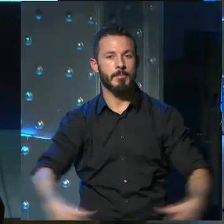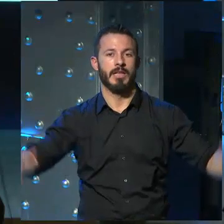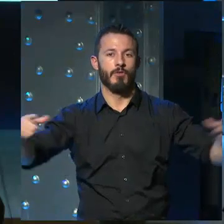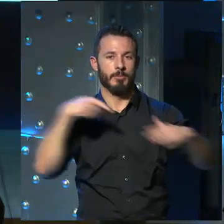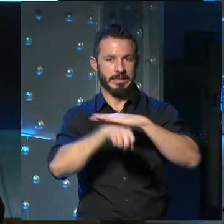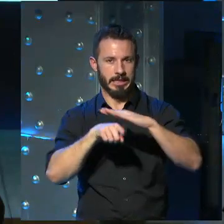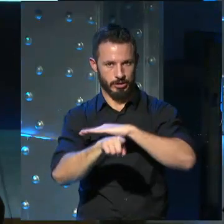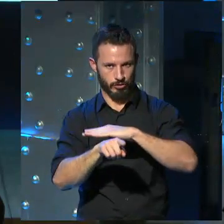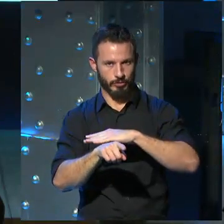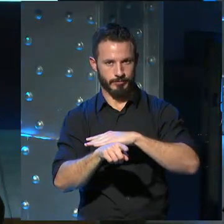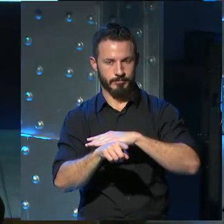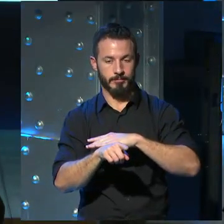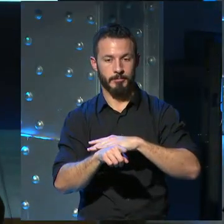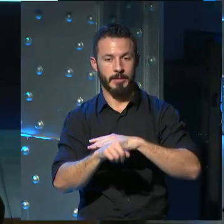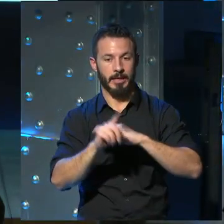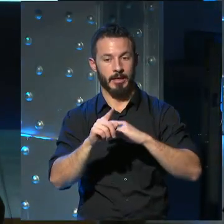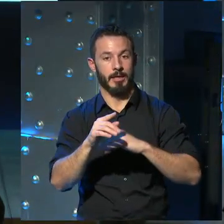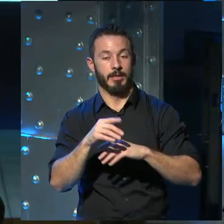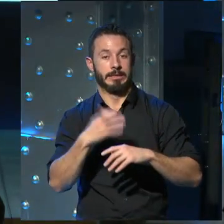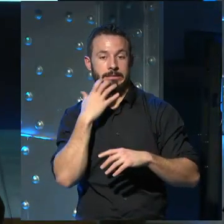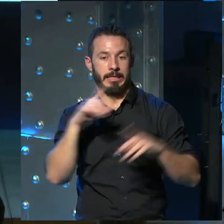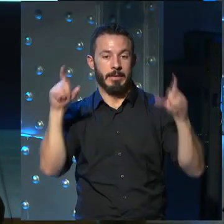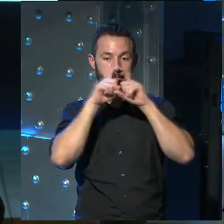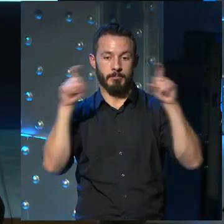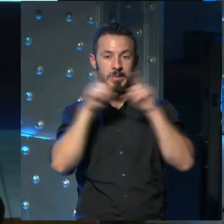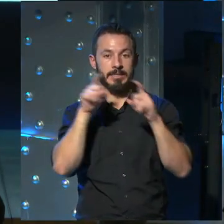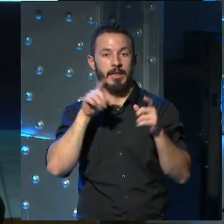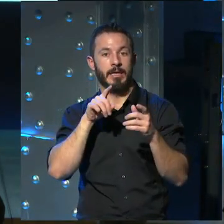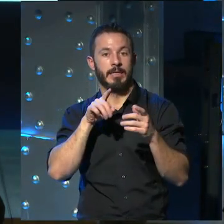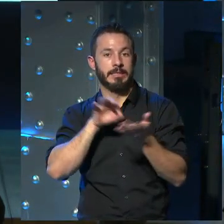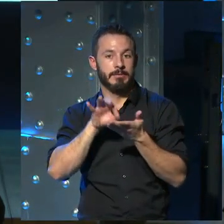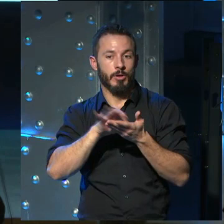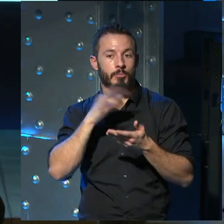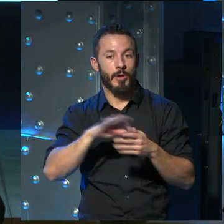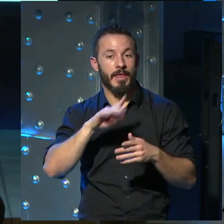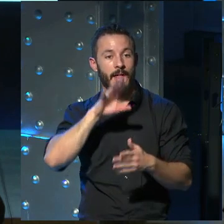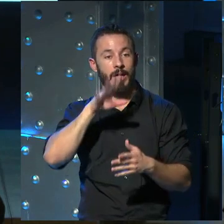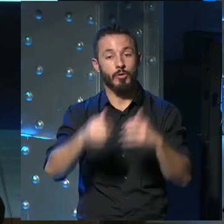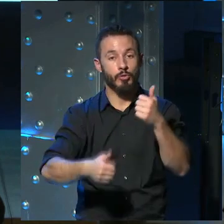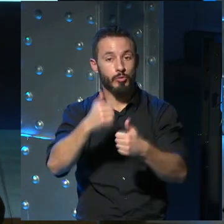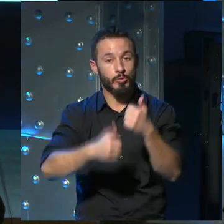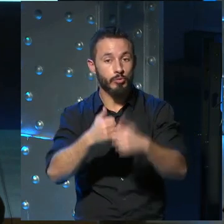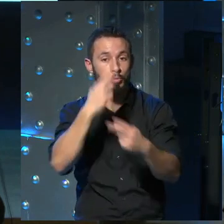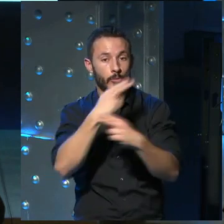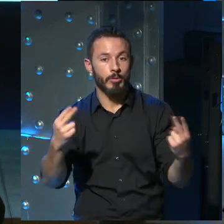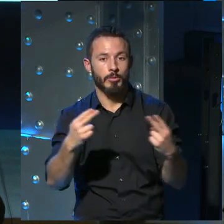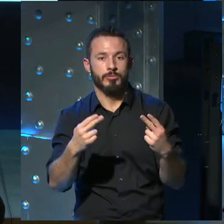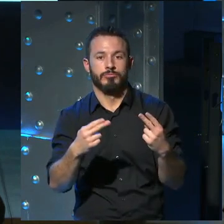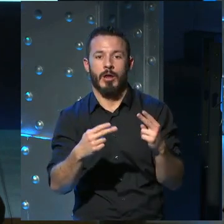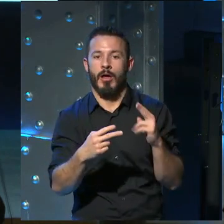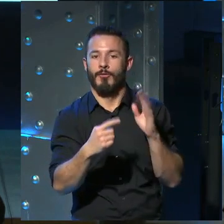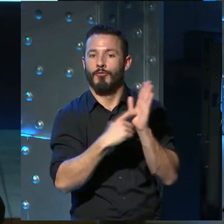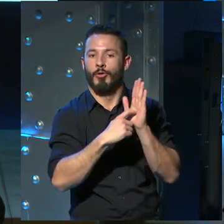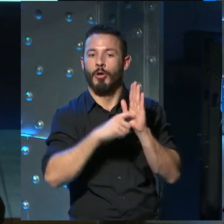de gestión que permitan que una empresa de servicios aporte en los concursos públicos una fórmula, un software que pueda hacer